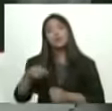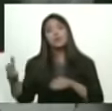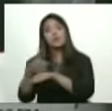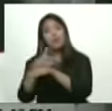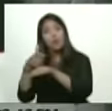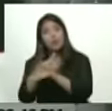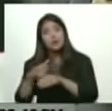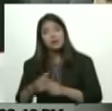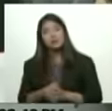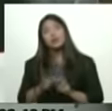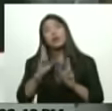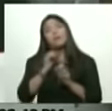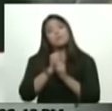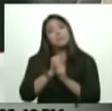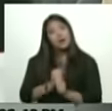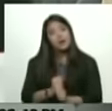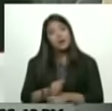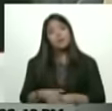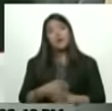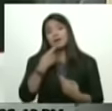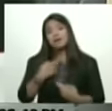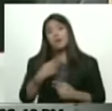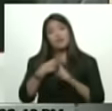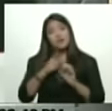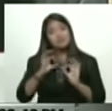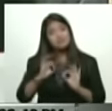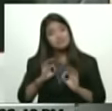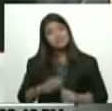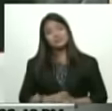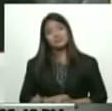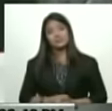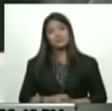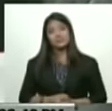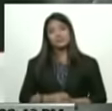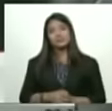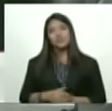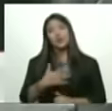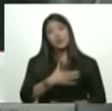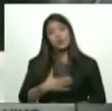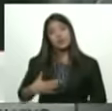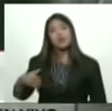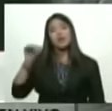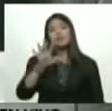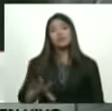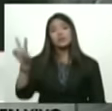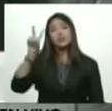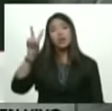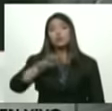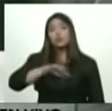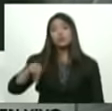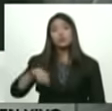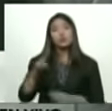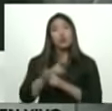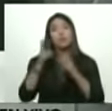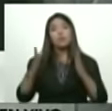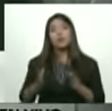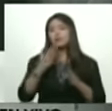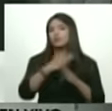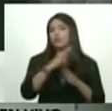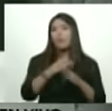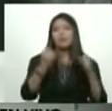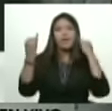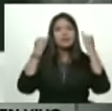gobierno. Esperamos que tengamos resultados positivos, obviamente eso es lo que quiere el país. Todos como venezolanos, indistintamente de la